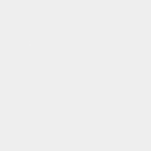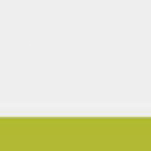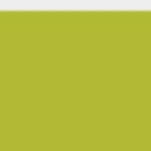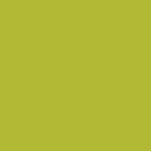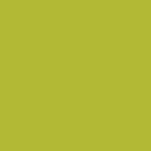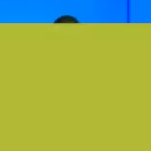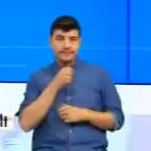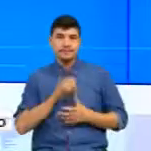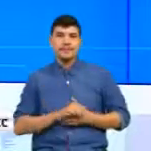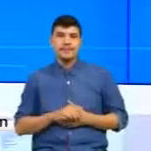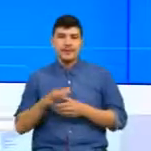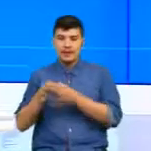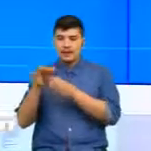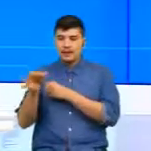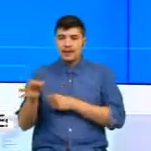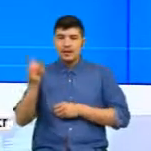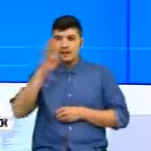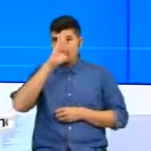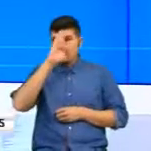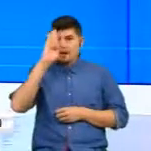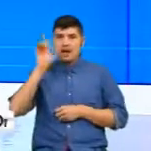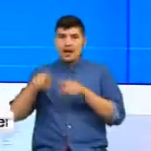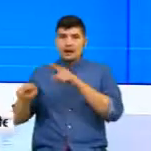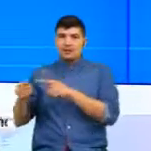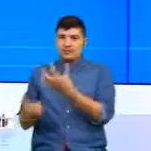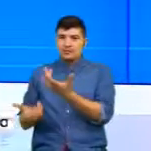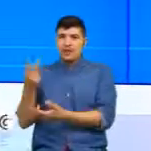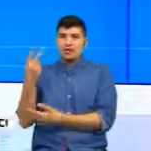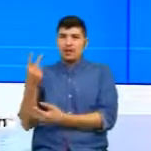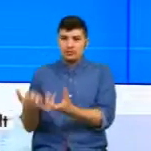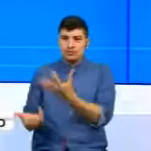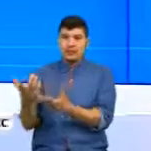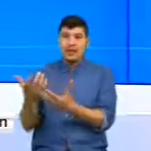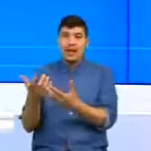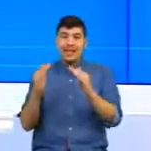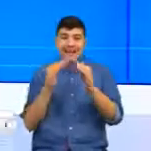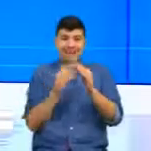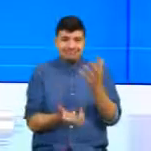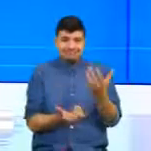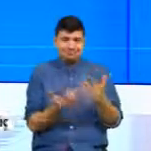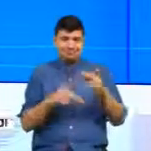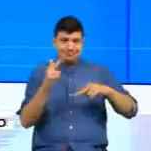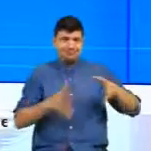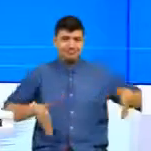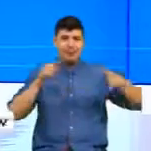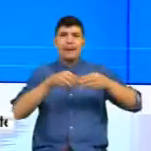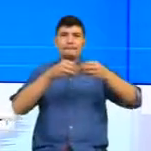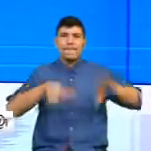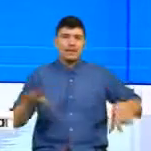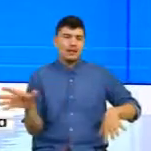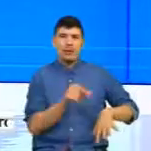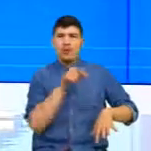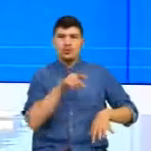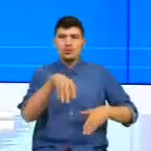canaltro.com. En el municipio de San Gil se presentaron dos incendios, uno estructural, el cual dejó como resultado la pérdida total de